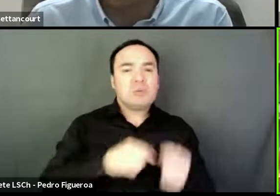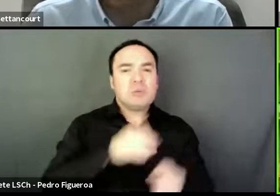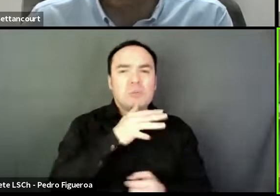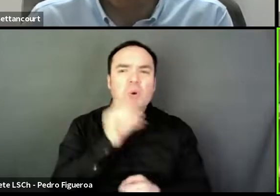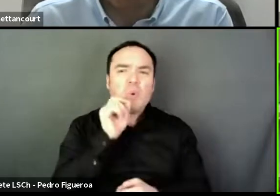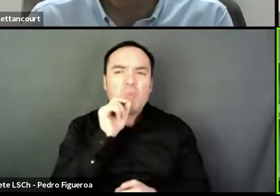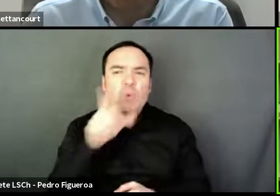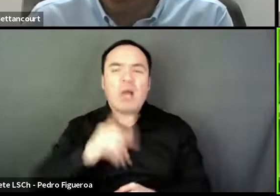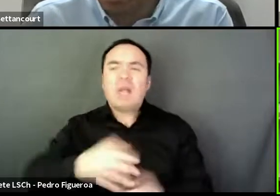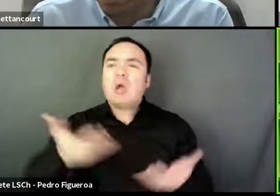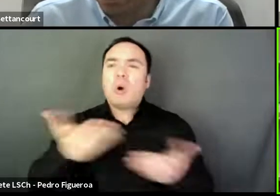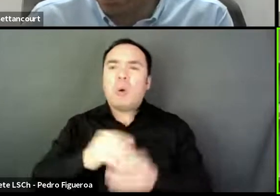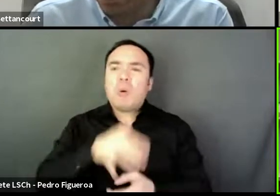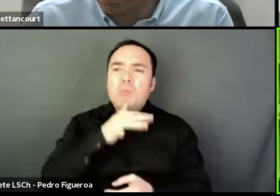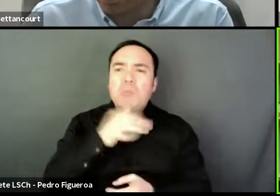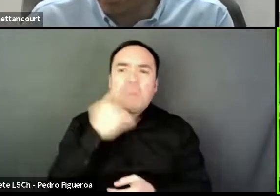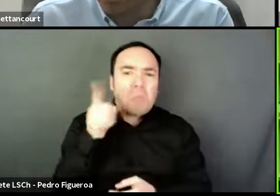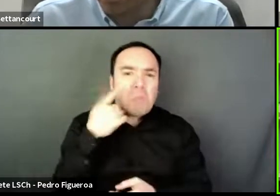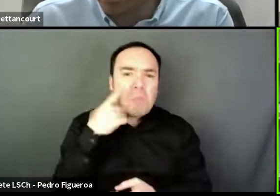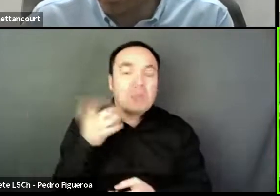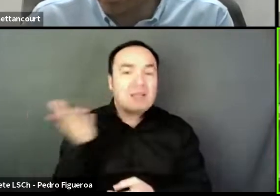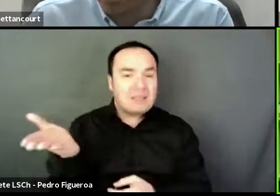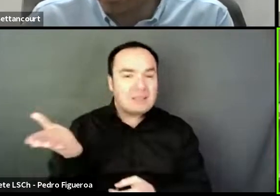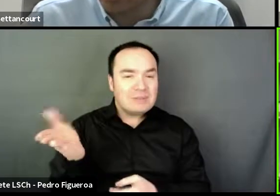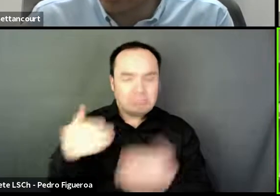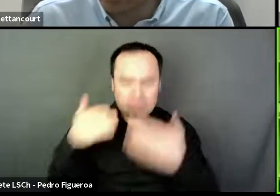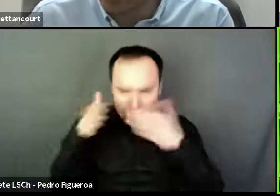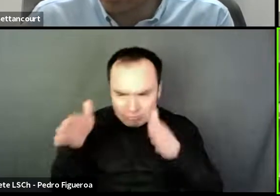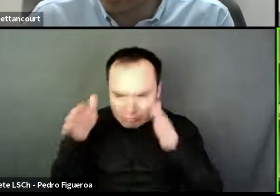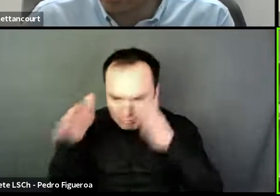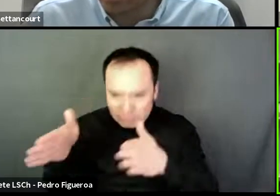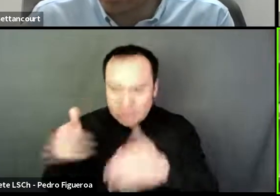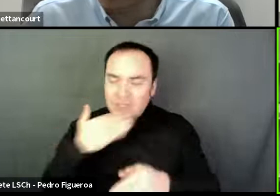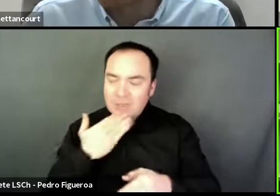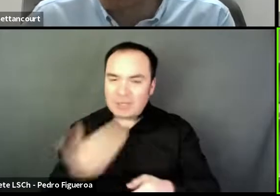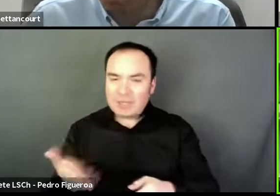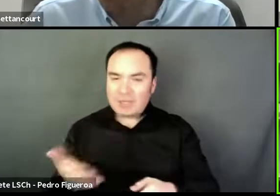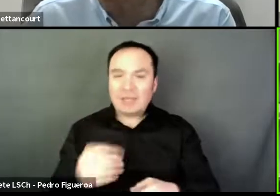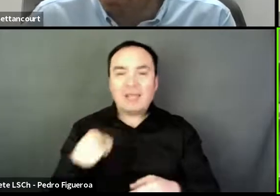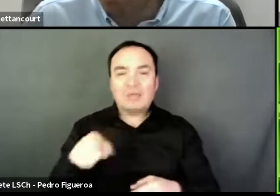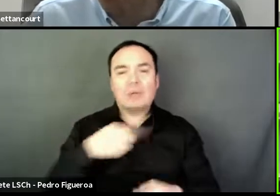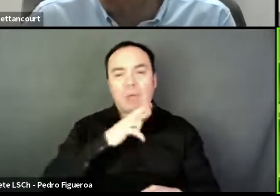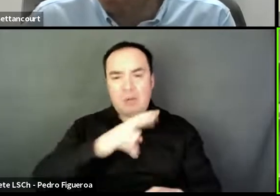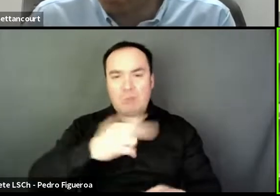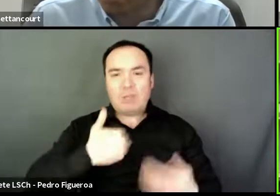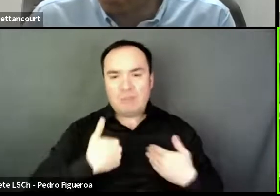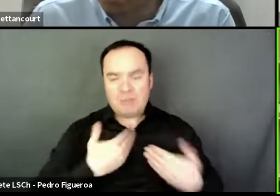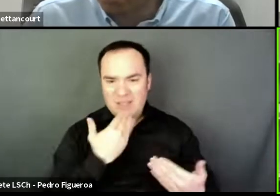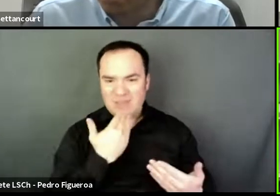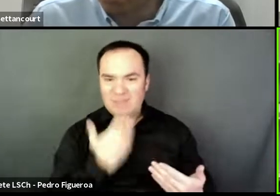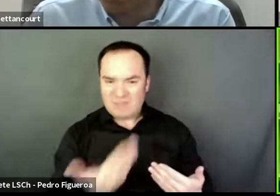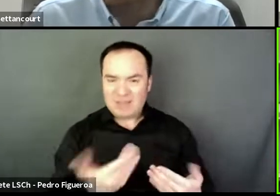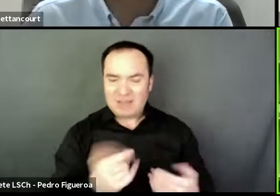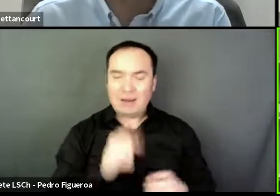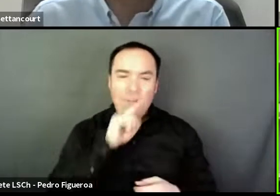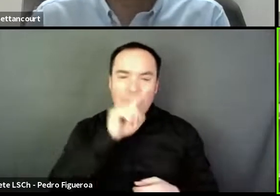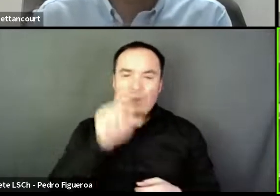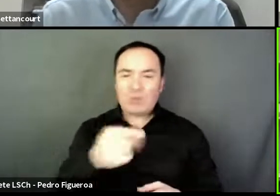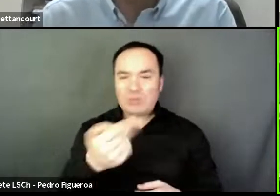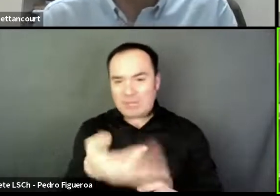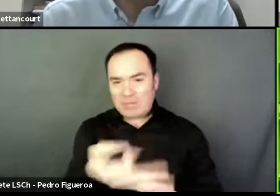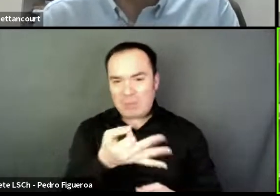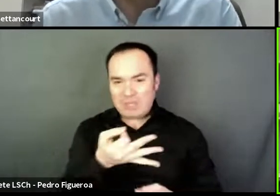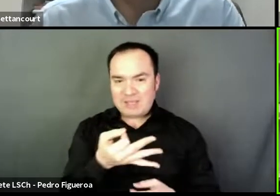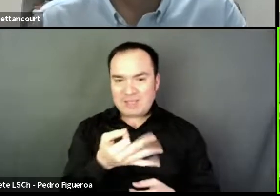proveen el ser el servicio público entonces esa sería como la masa la respuesta que la pregunta que señalaba